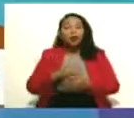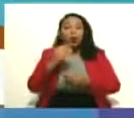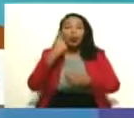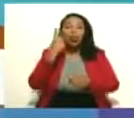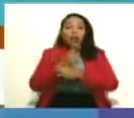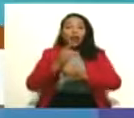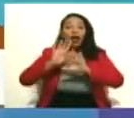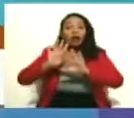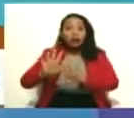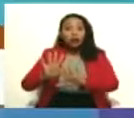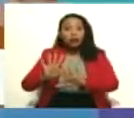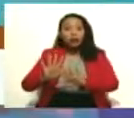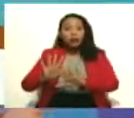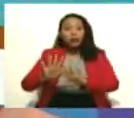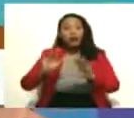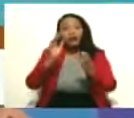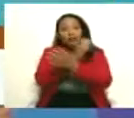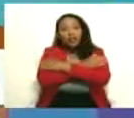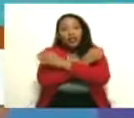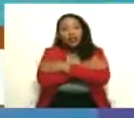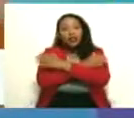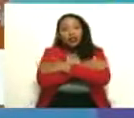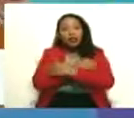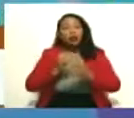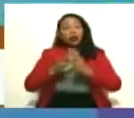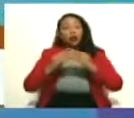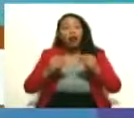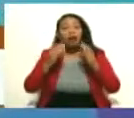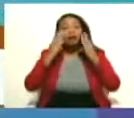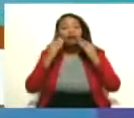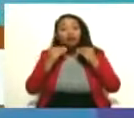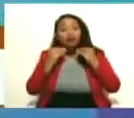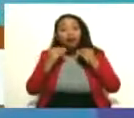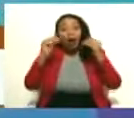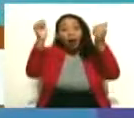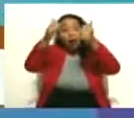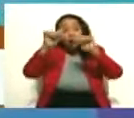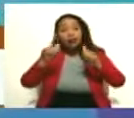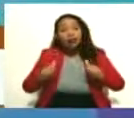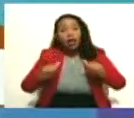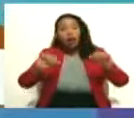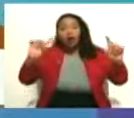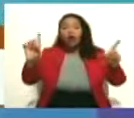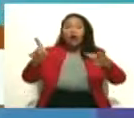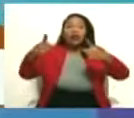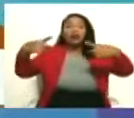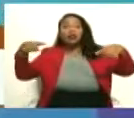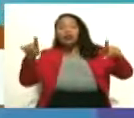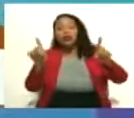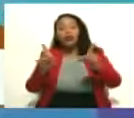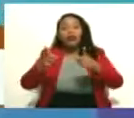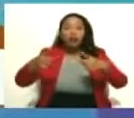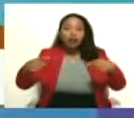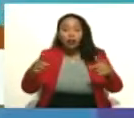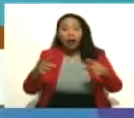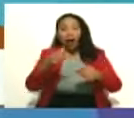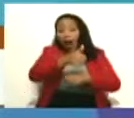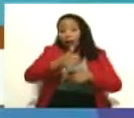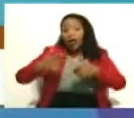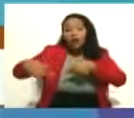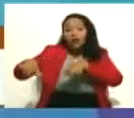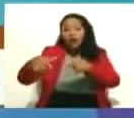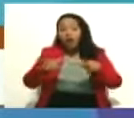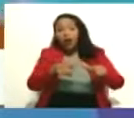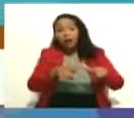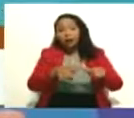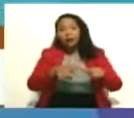Así que bueno, felicitar todas las expresiones de artistas en los conciertos, de atletas en cada espacio, que